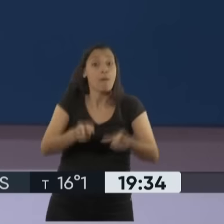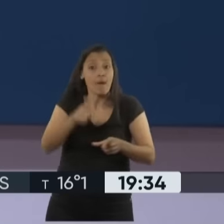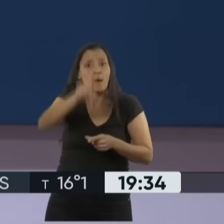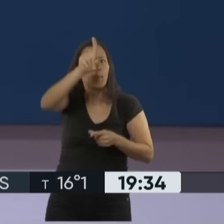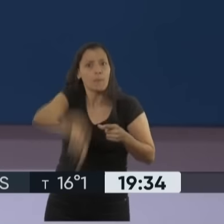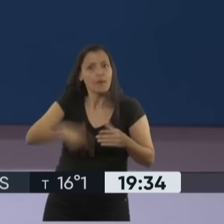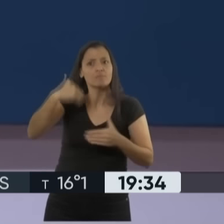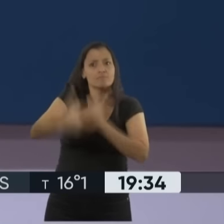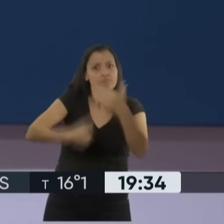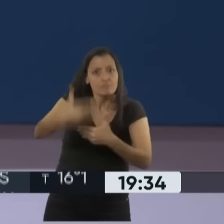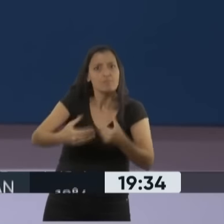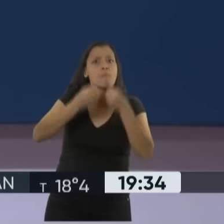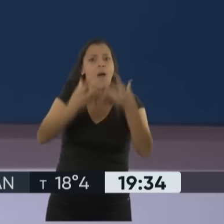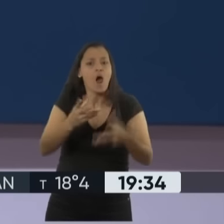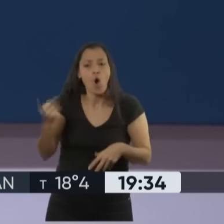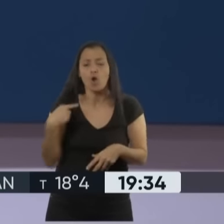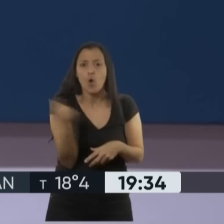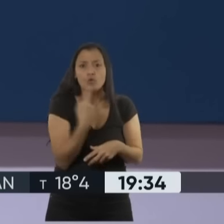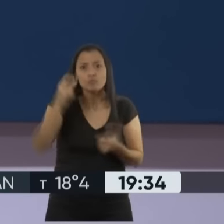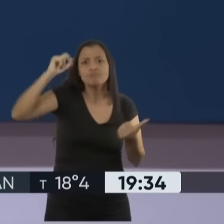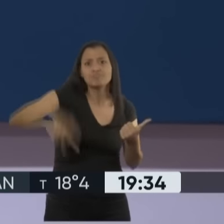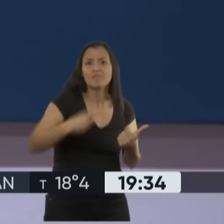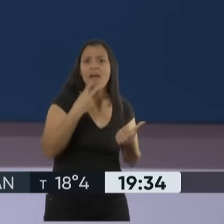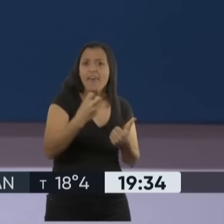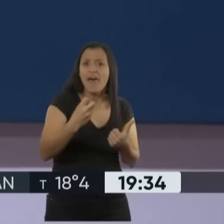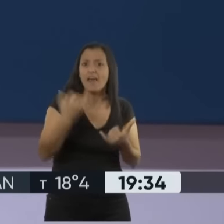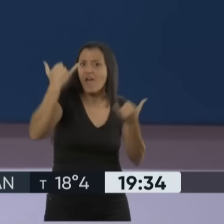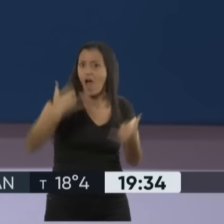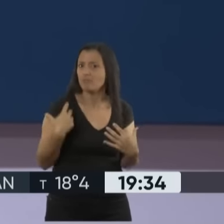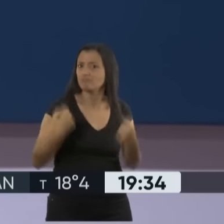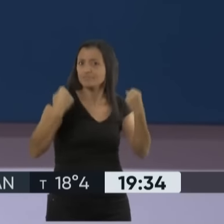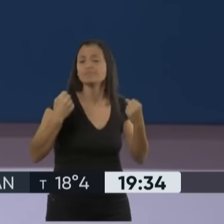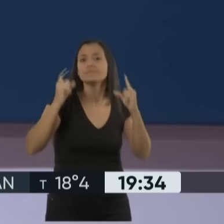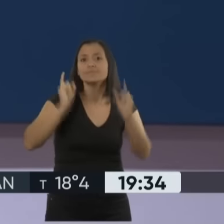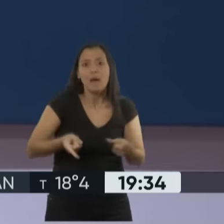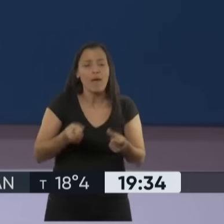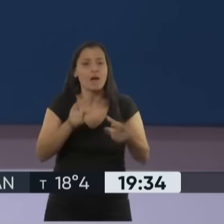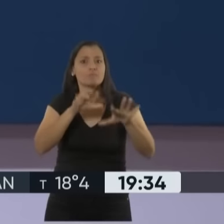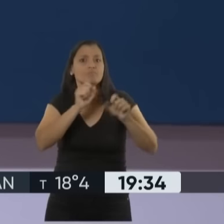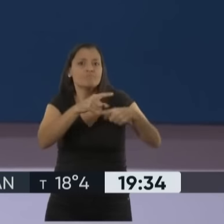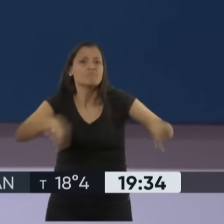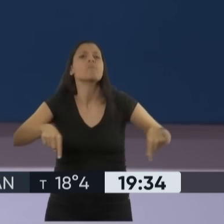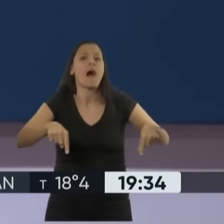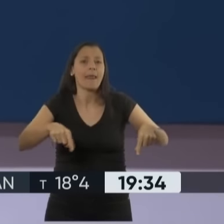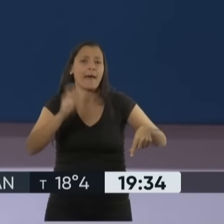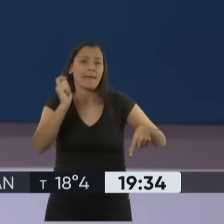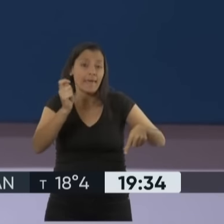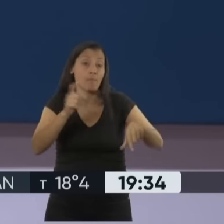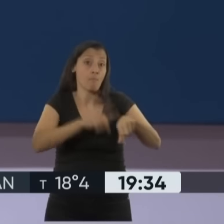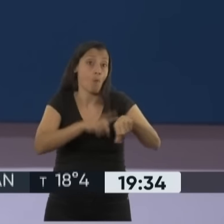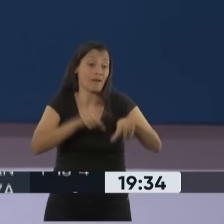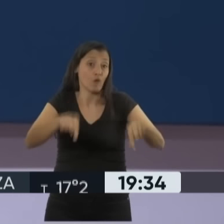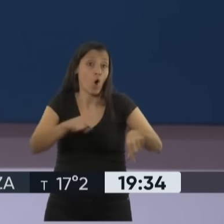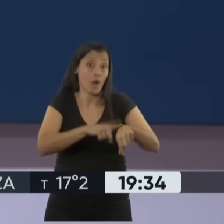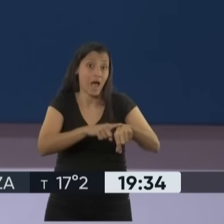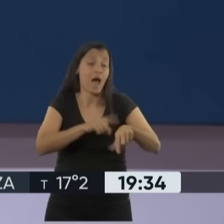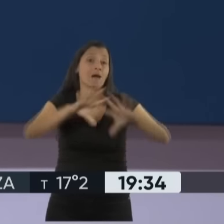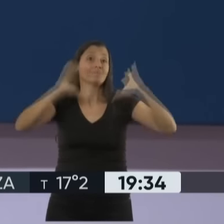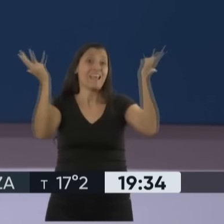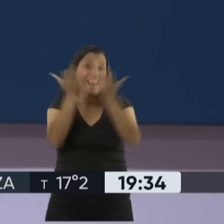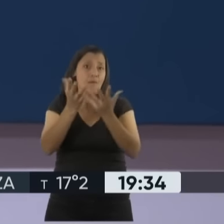nuestro enorme potencial energético y de minerales críticos para la transición ecológica